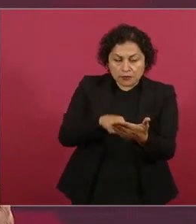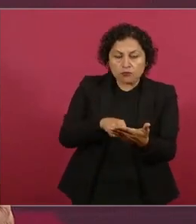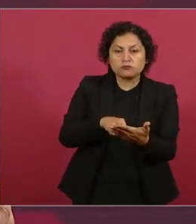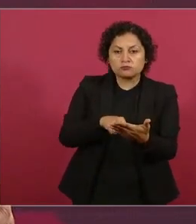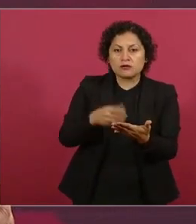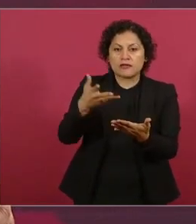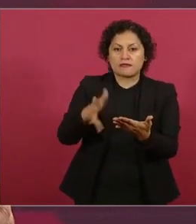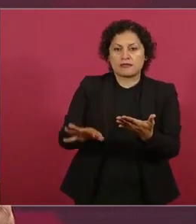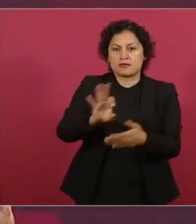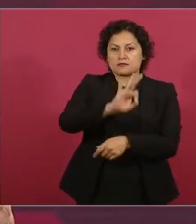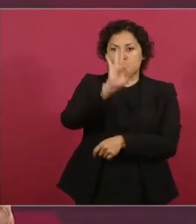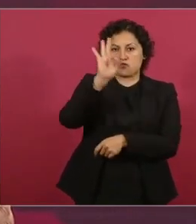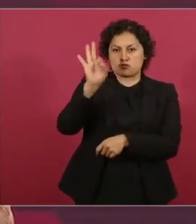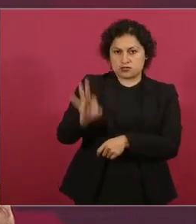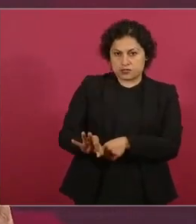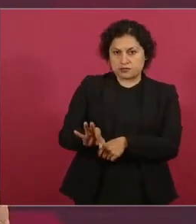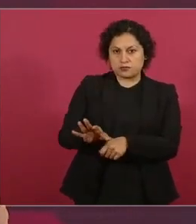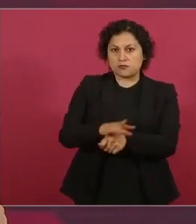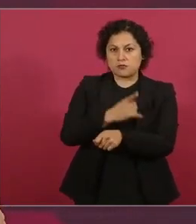cabo.